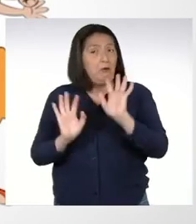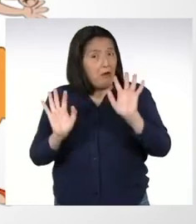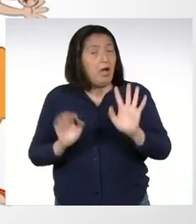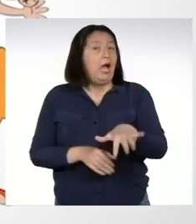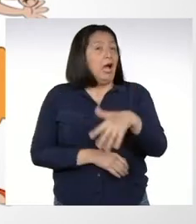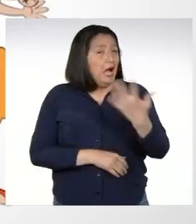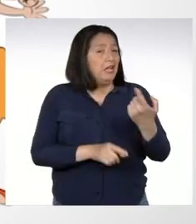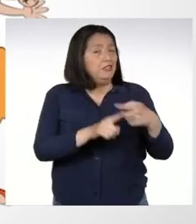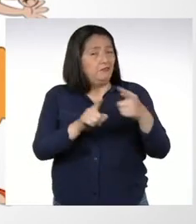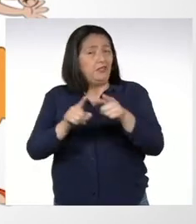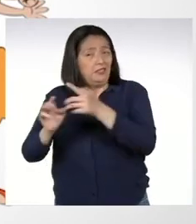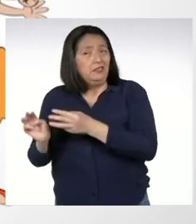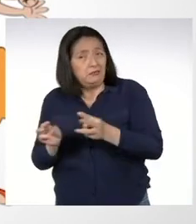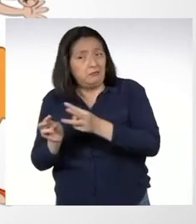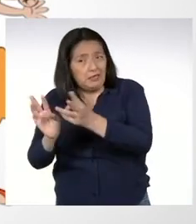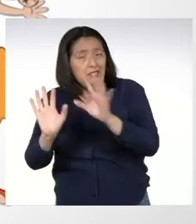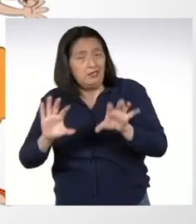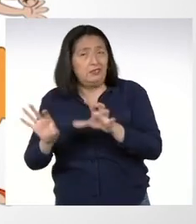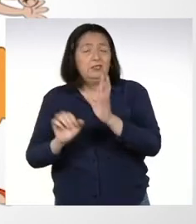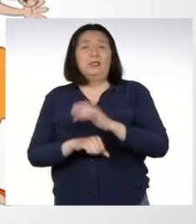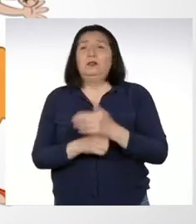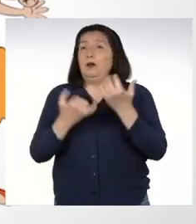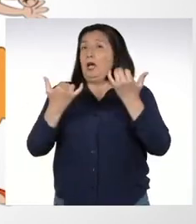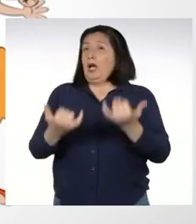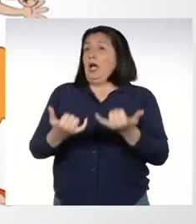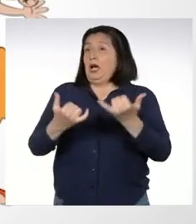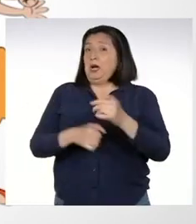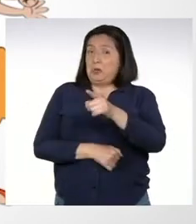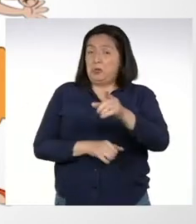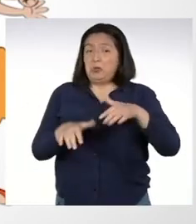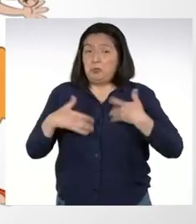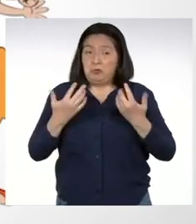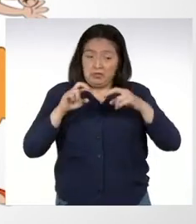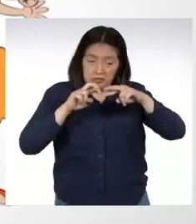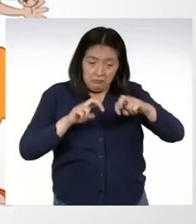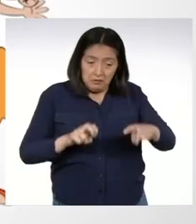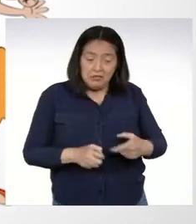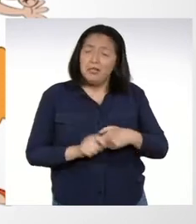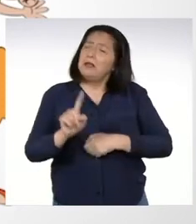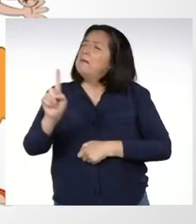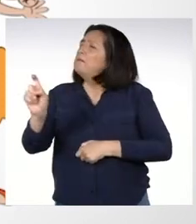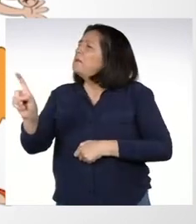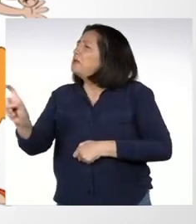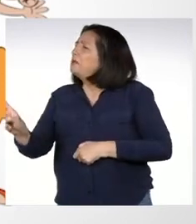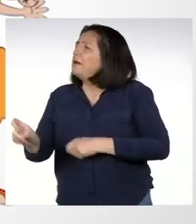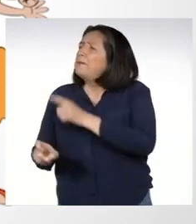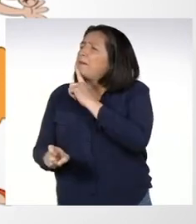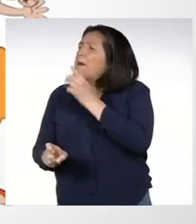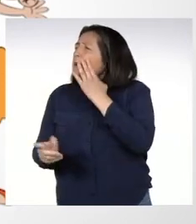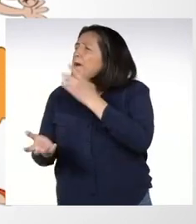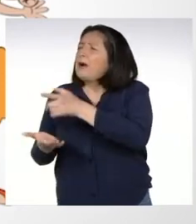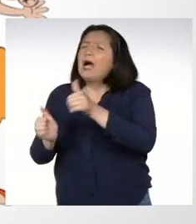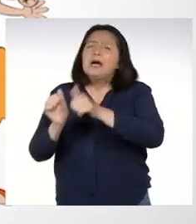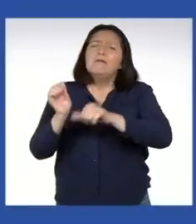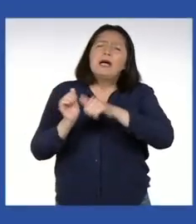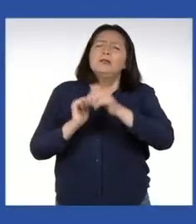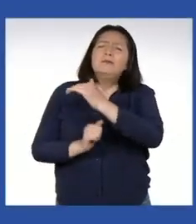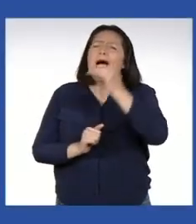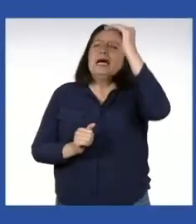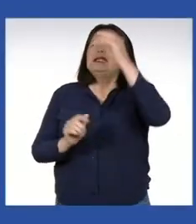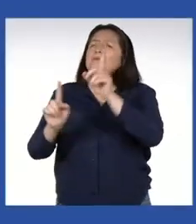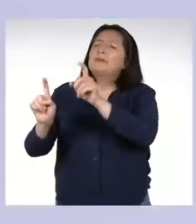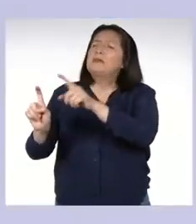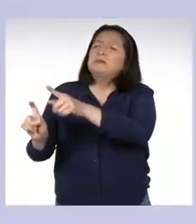Existen varias maneras. Por ahora puedes investigar preguntando a tus padres o hermanos mayores.